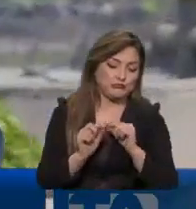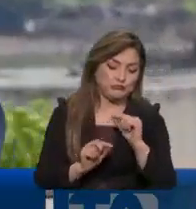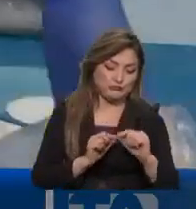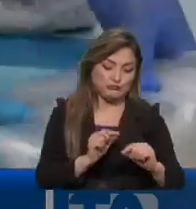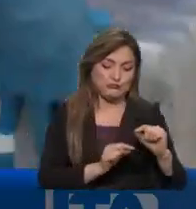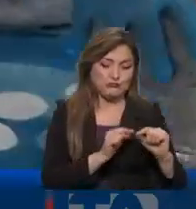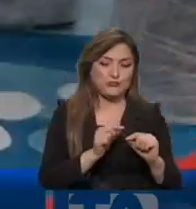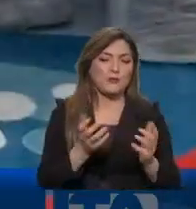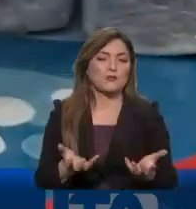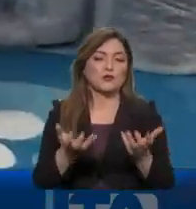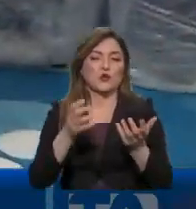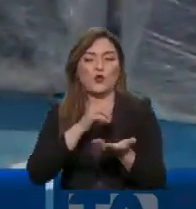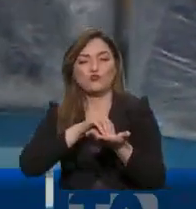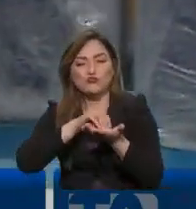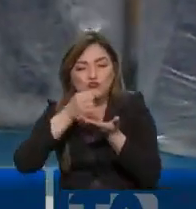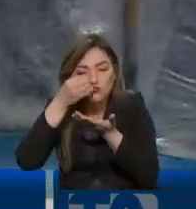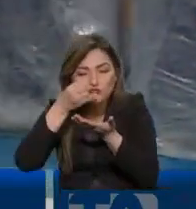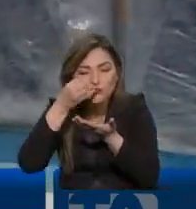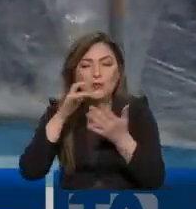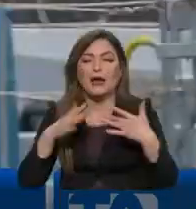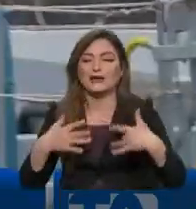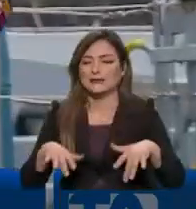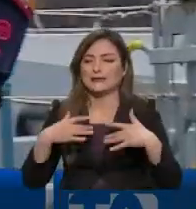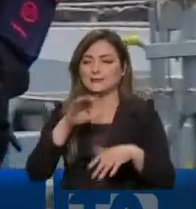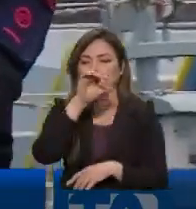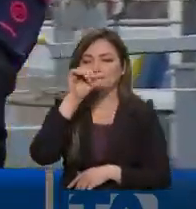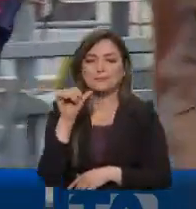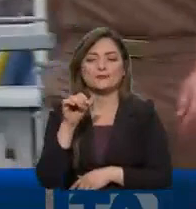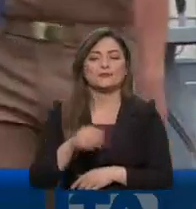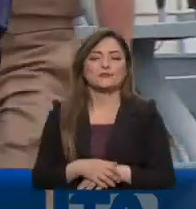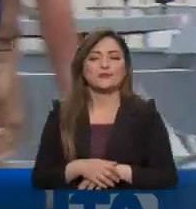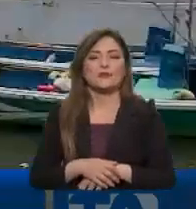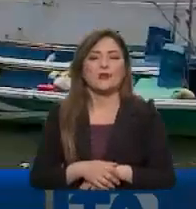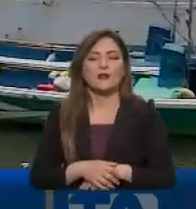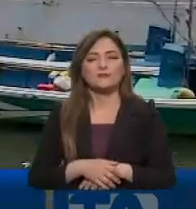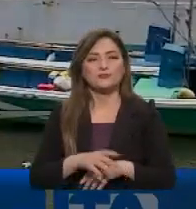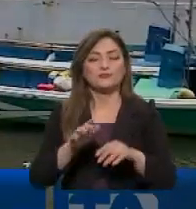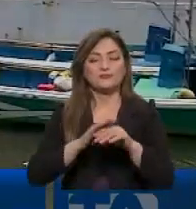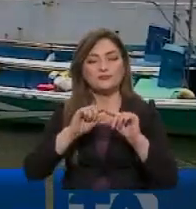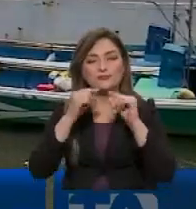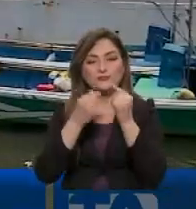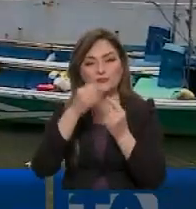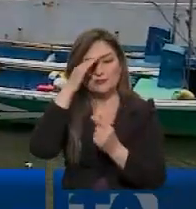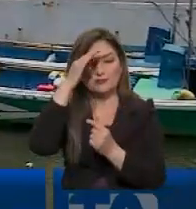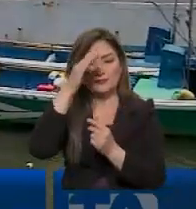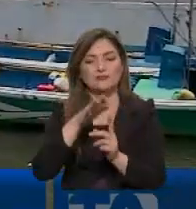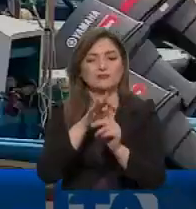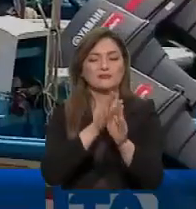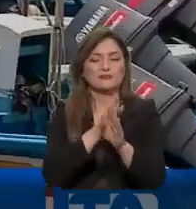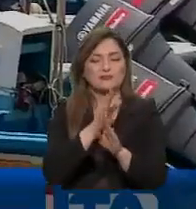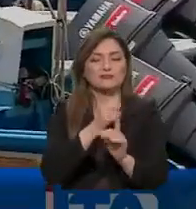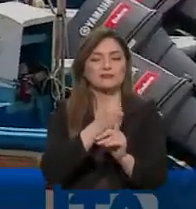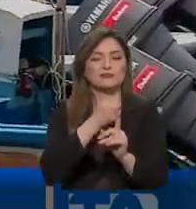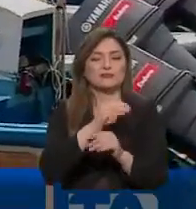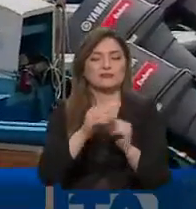cargamento camuflado en un operativo conjunto entre la Dirección de Espacios Acuáticos de la Armada y la Policía Nacional. El pasado 3 de septiembre fueron encontrados en